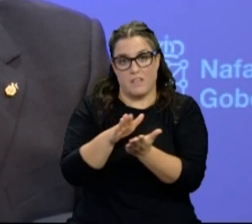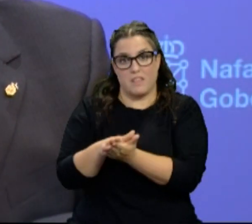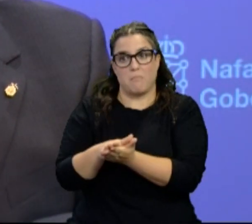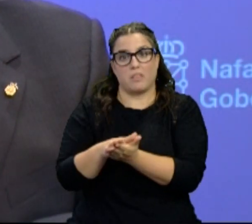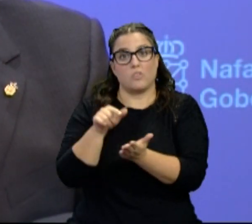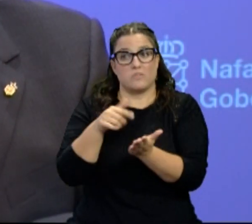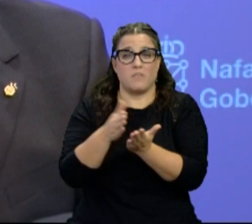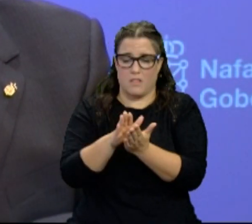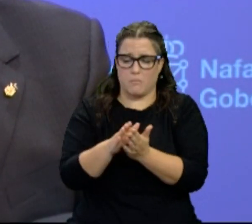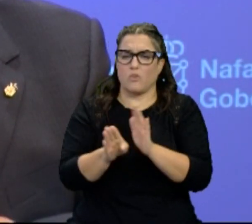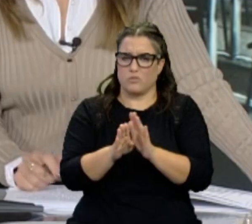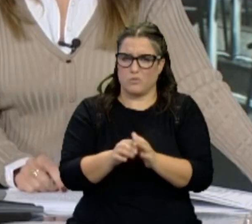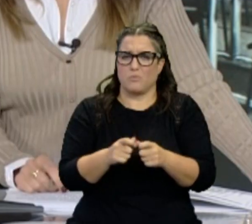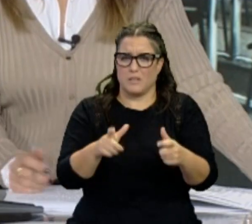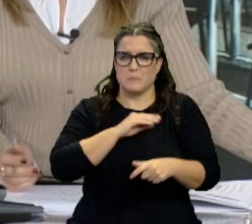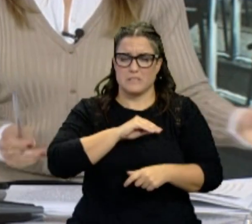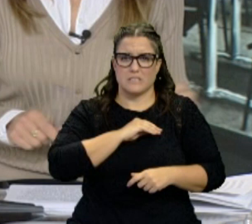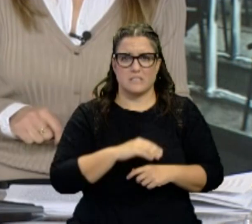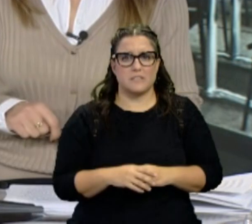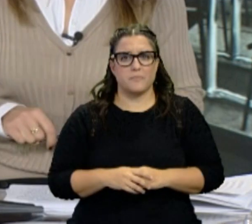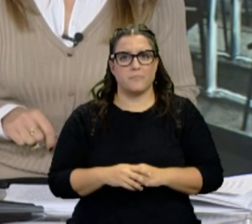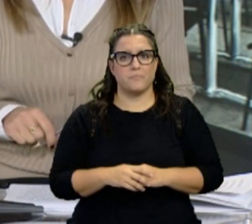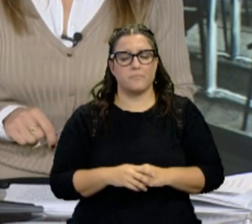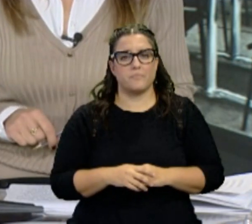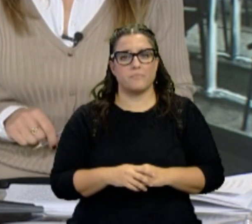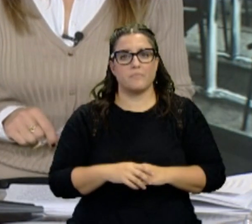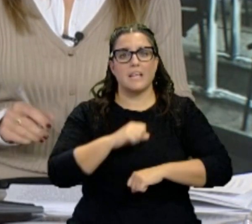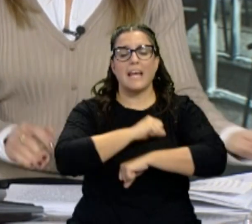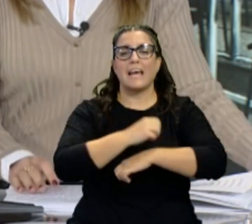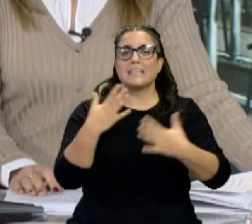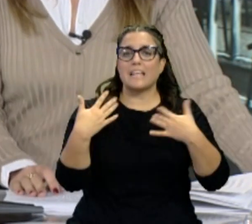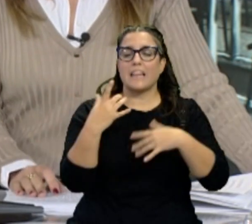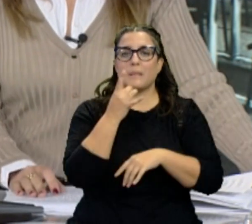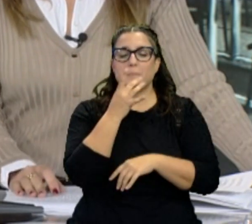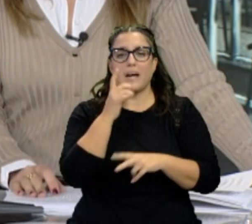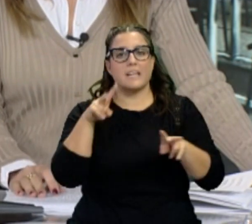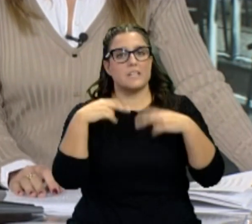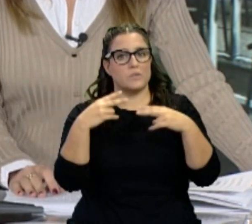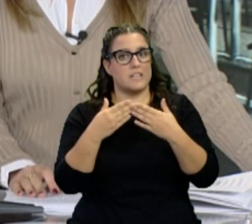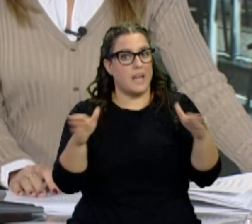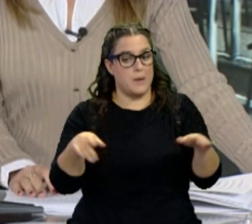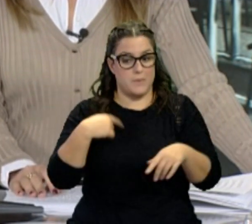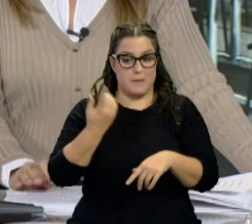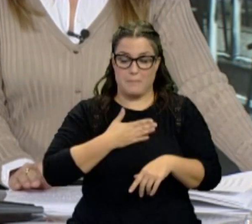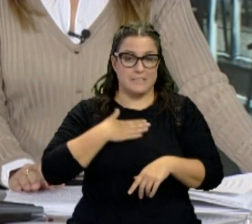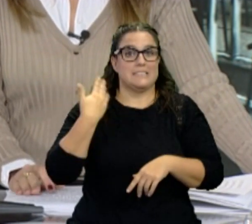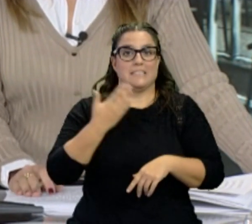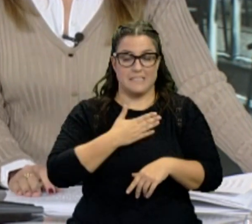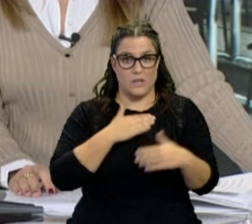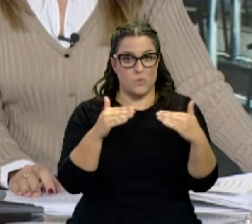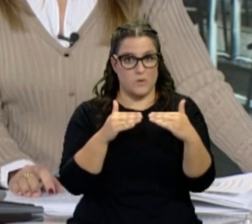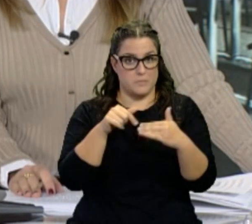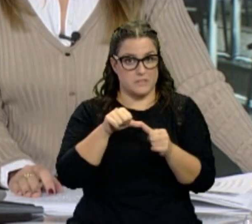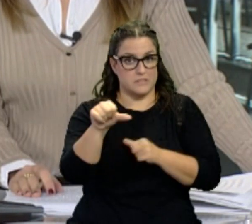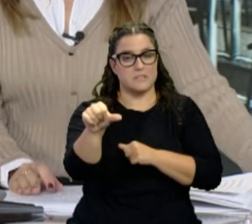como ustedes saben, excesivos, ¿no? Bueno, y las terrazas de bares y restaurantes volverán a abrir pasado mañana. Podrán hacerlo al 100%